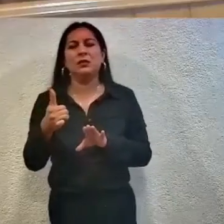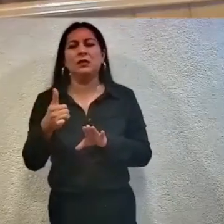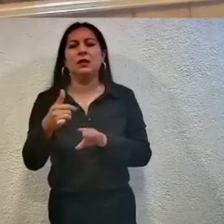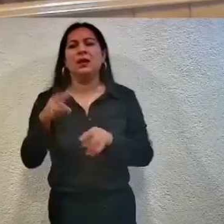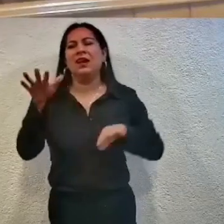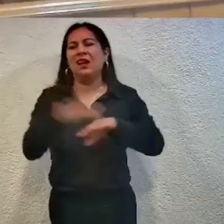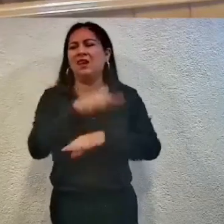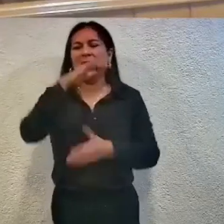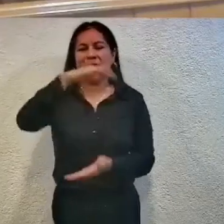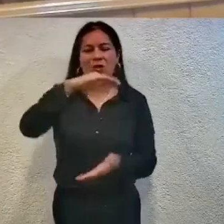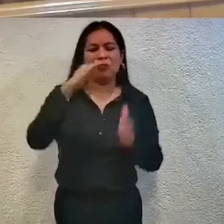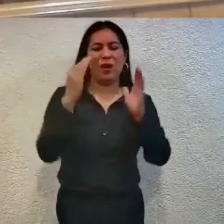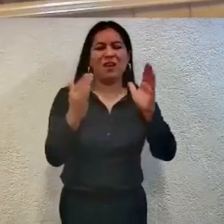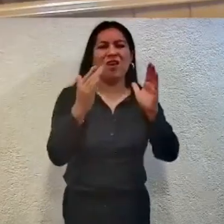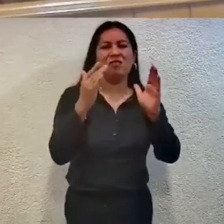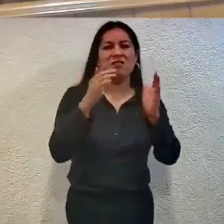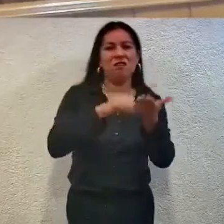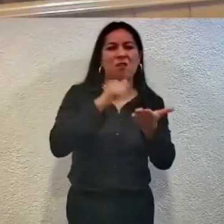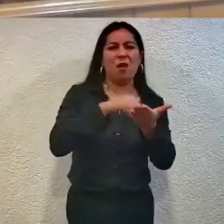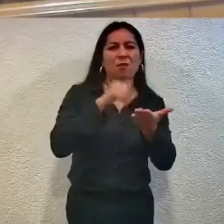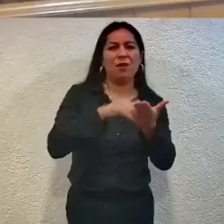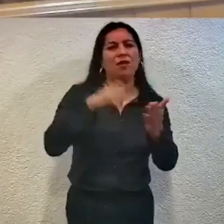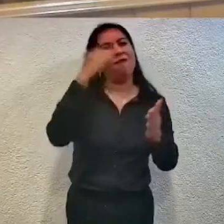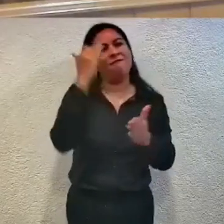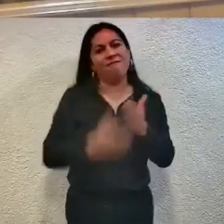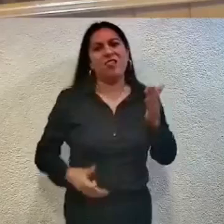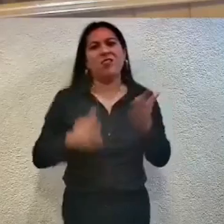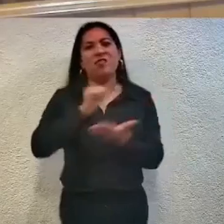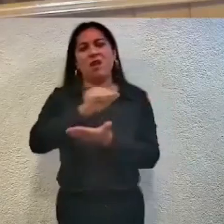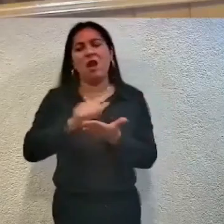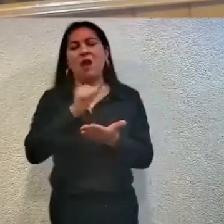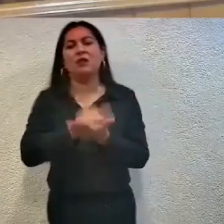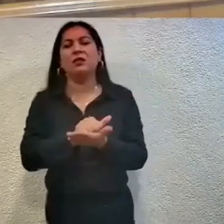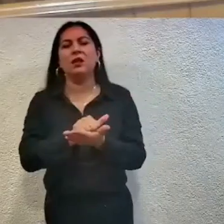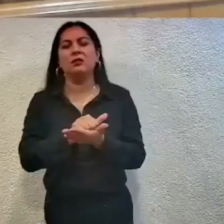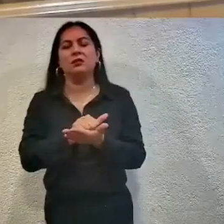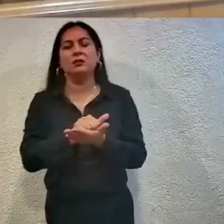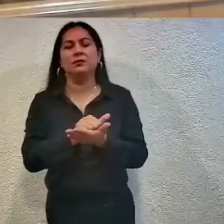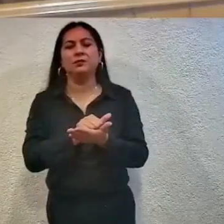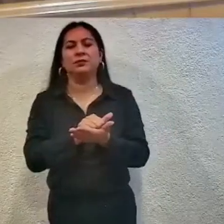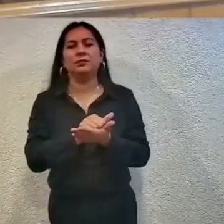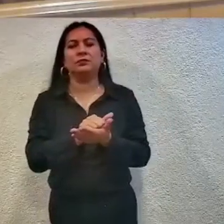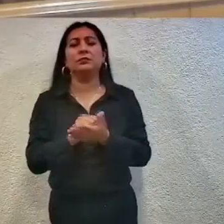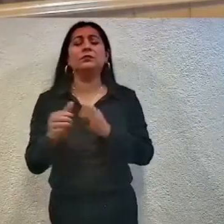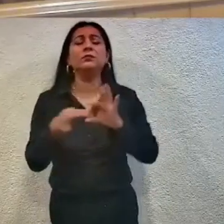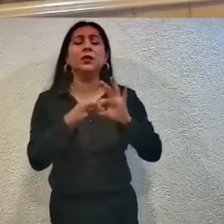son, entre otras, alteraciones de los paquetes electorales, ausencia de actas